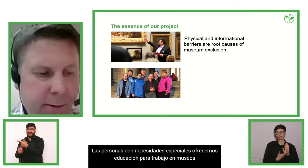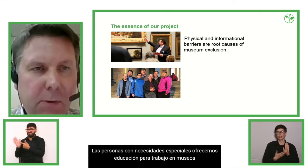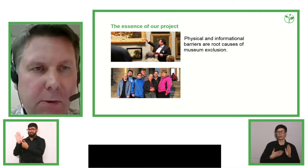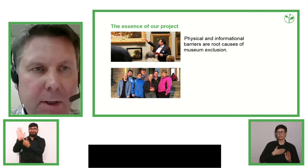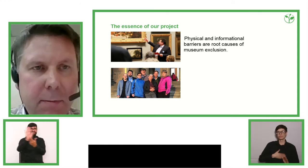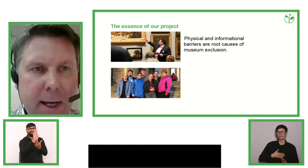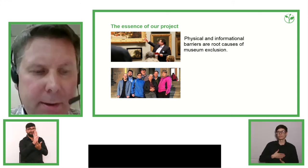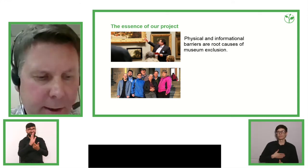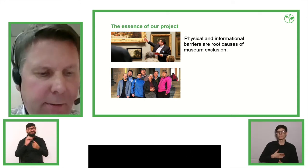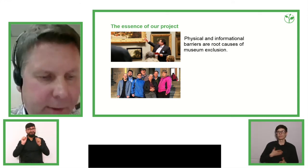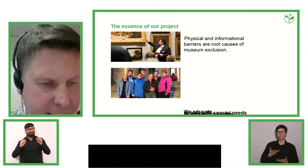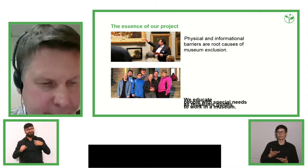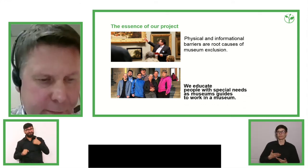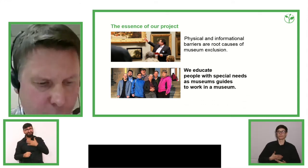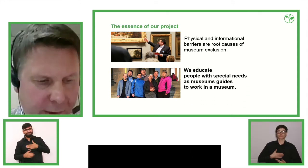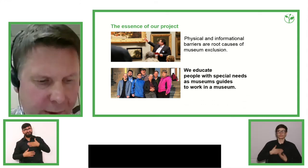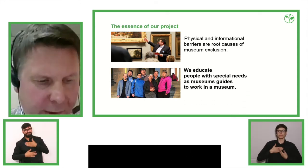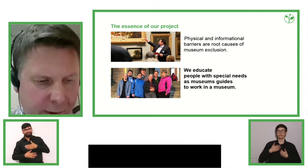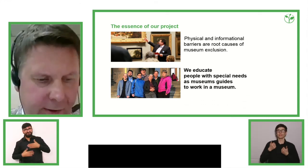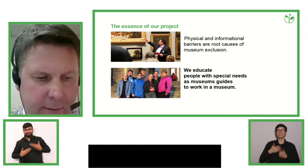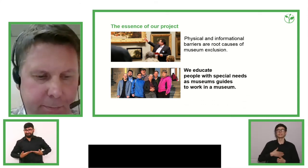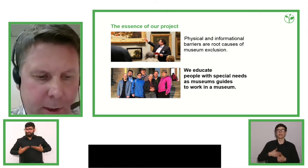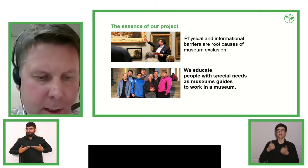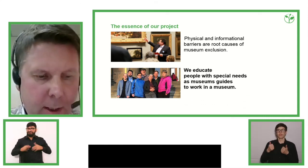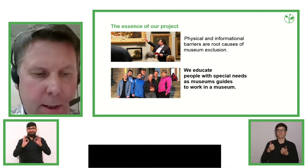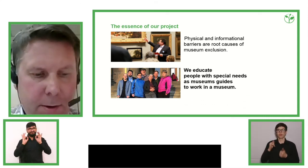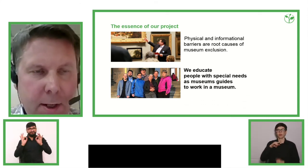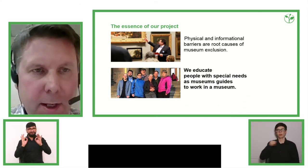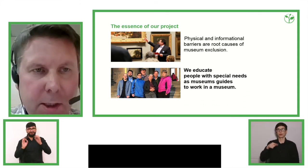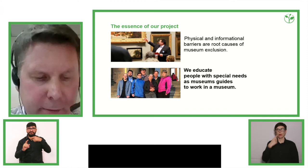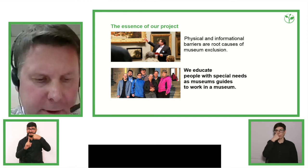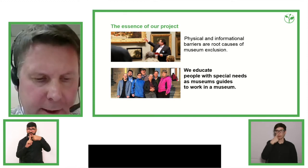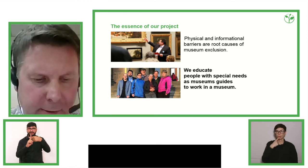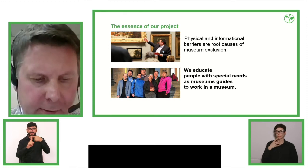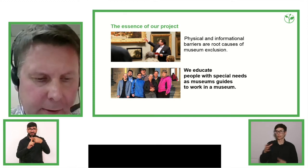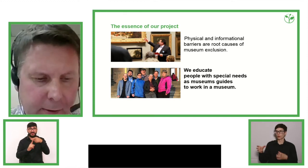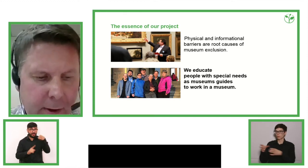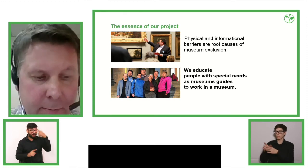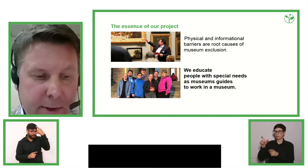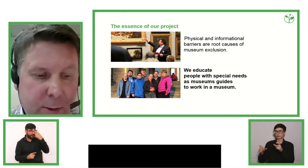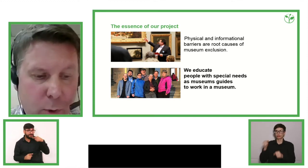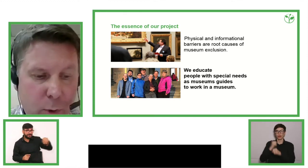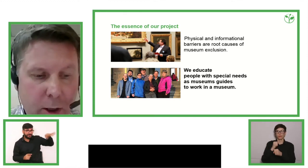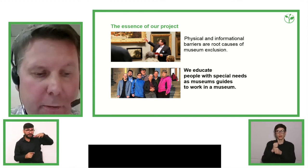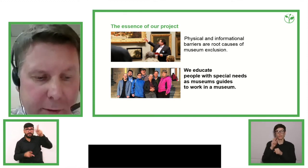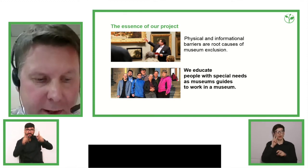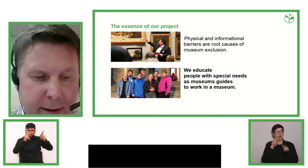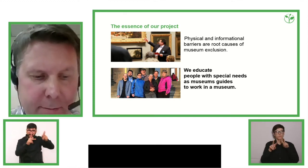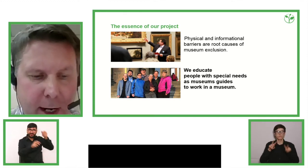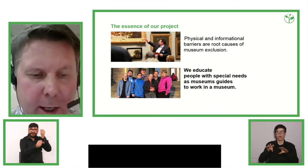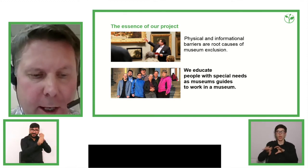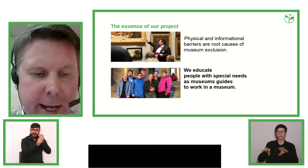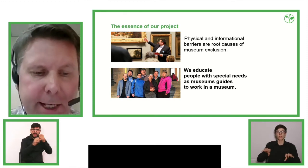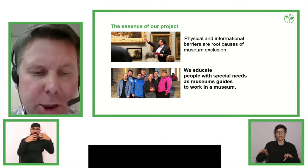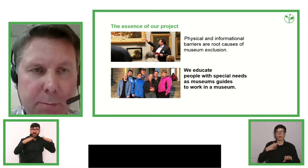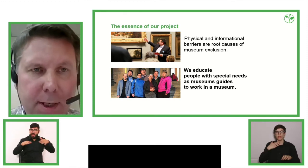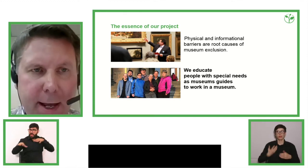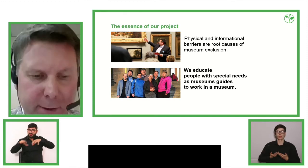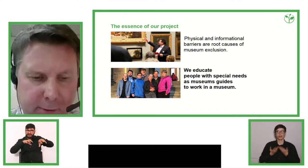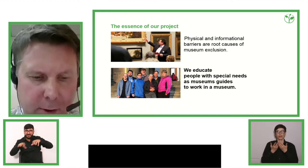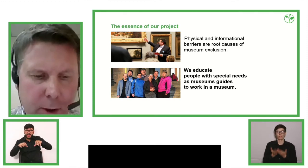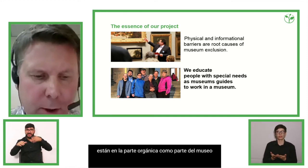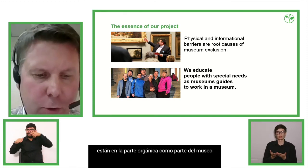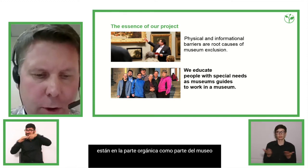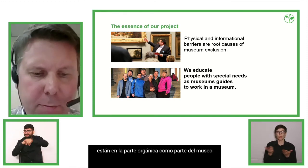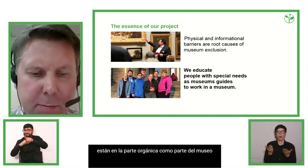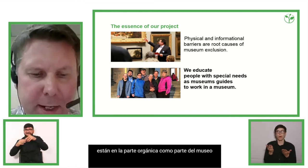Entonces, segundo lugar, el museo y el personal ven las actividades que ofrecemos